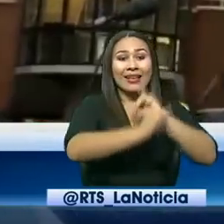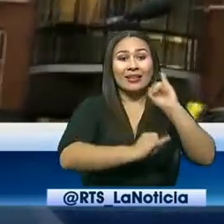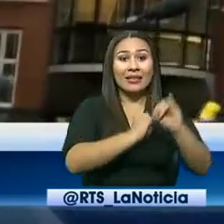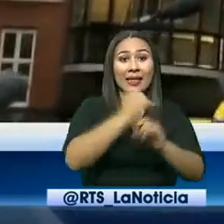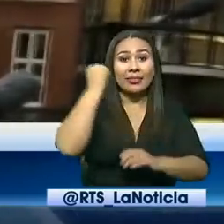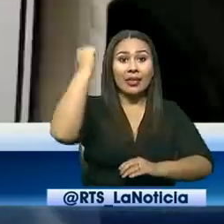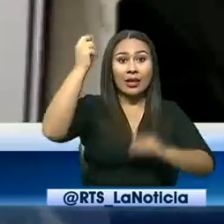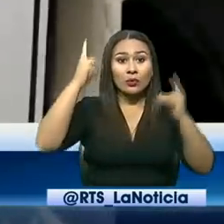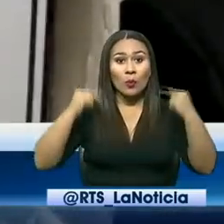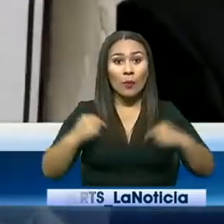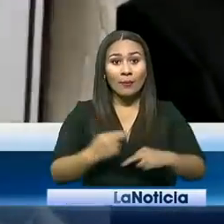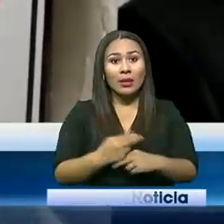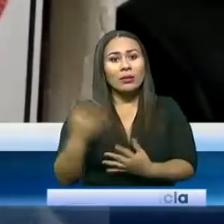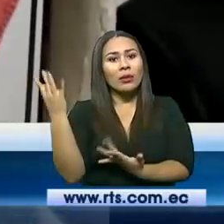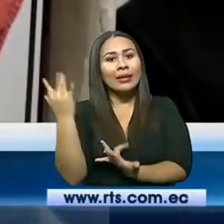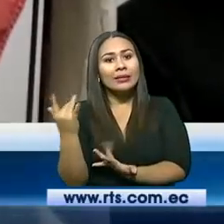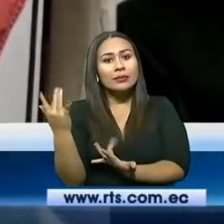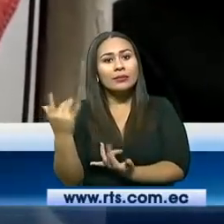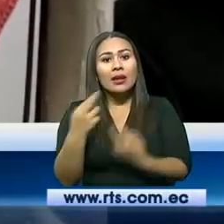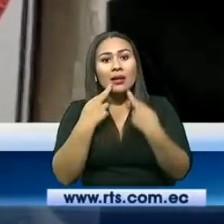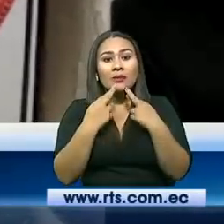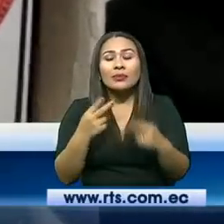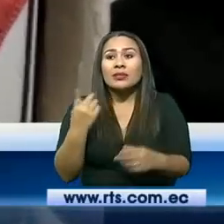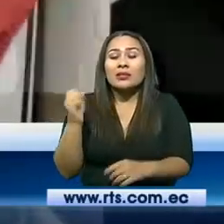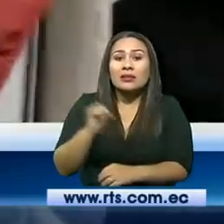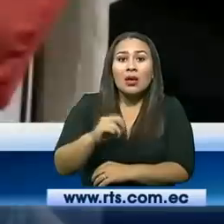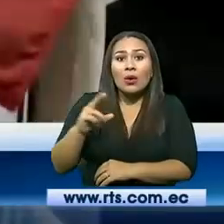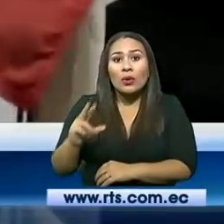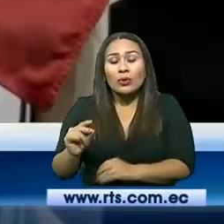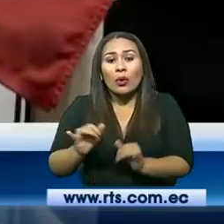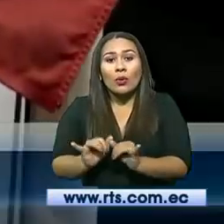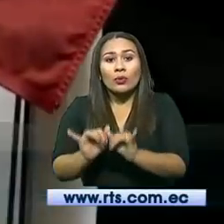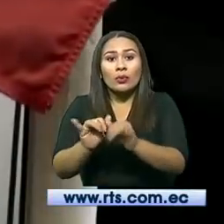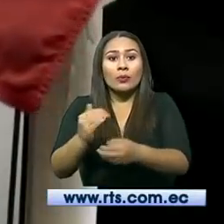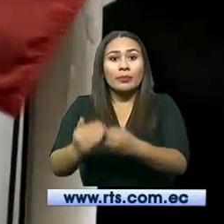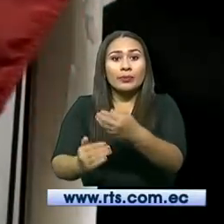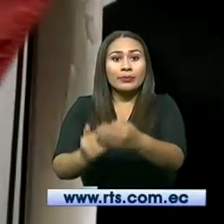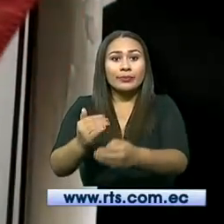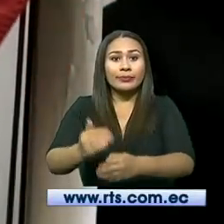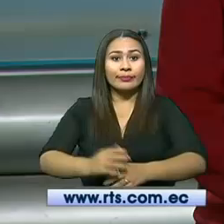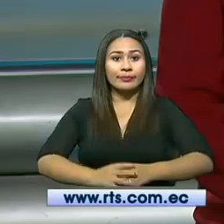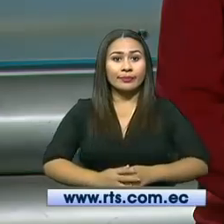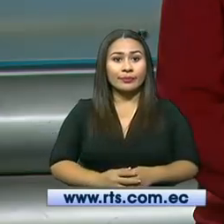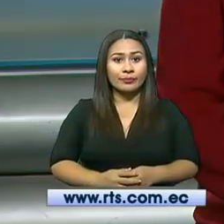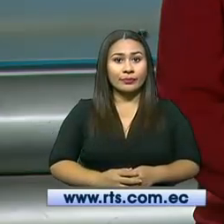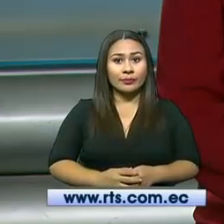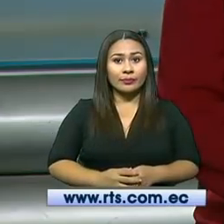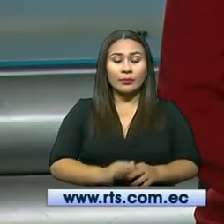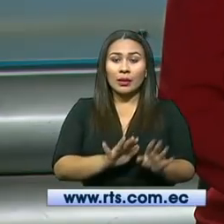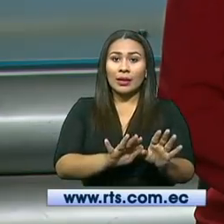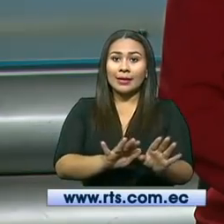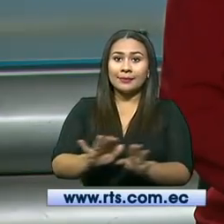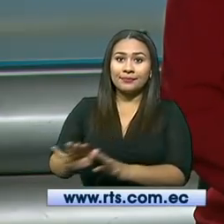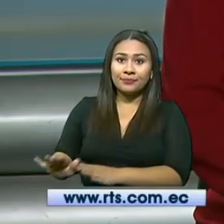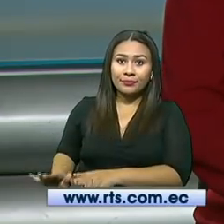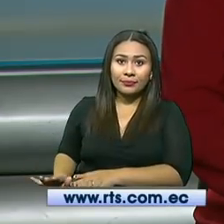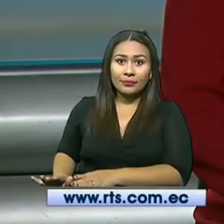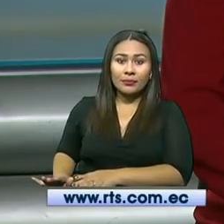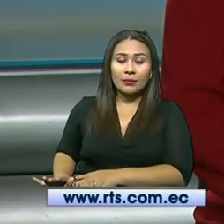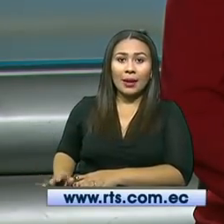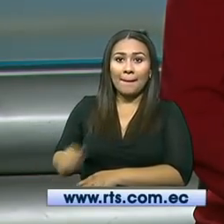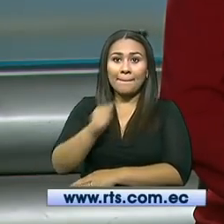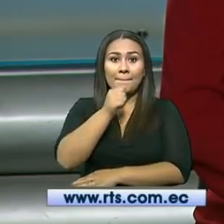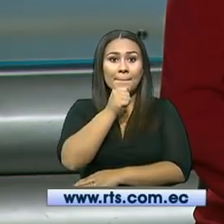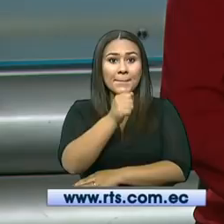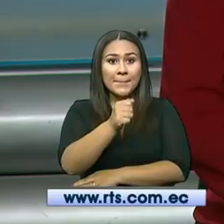Humanos y que están a la espera de esta respuesta. En Quito informó Andrea Orbe. De su lado, la periodista